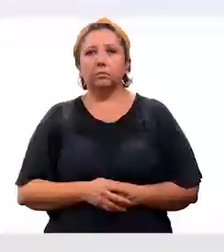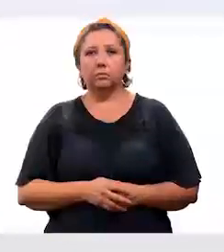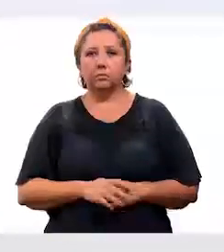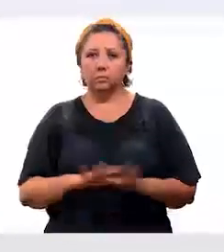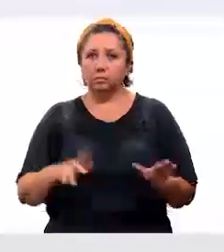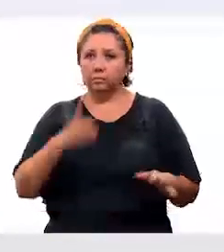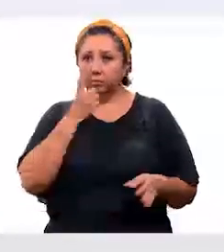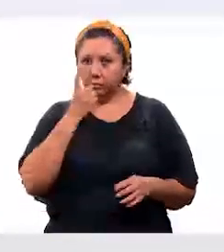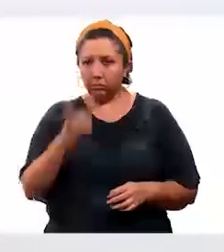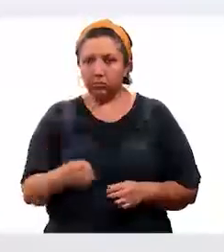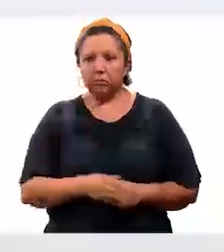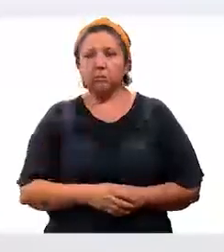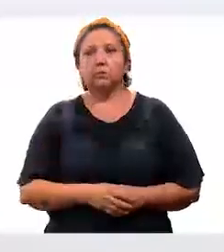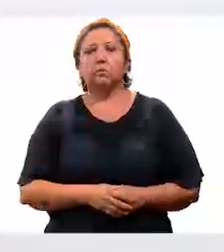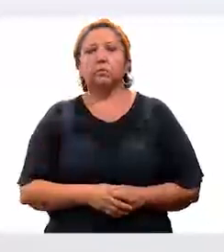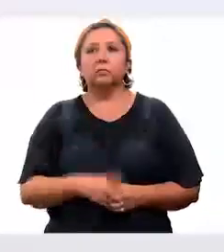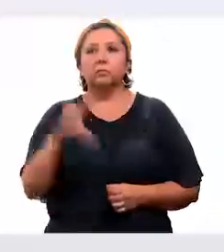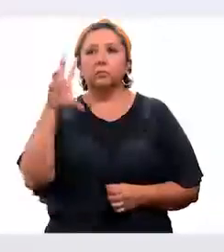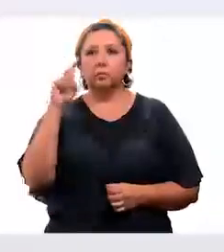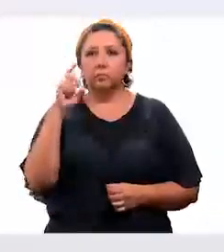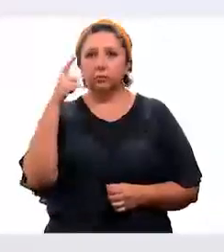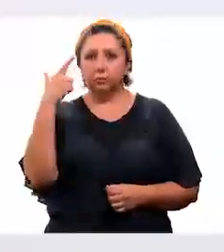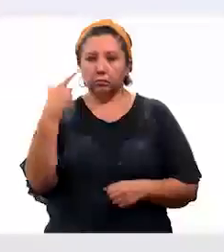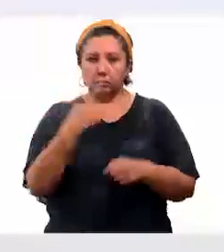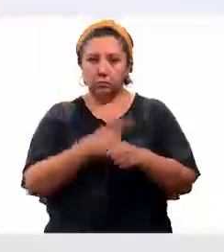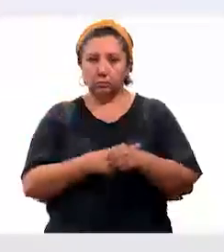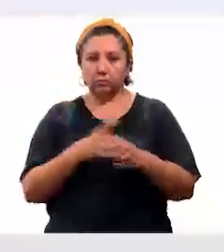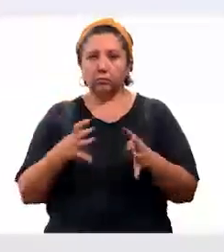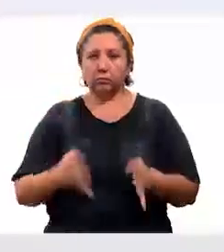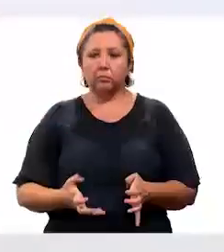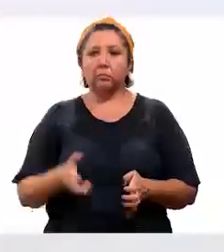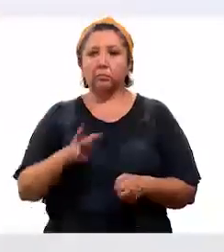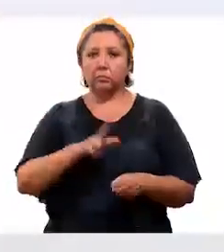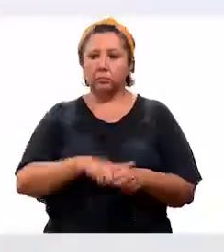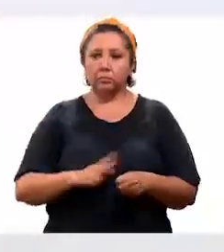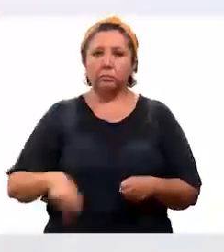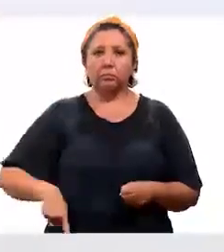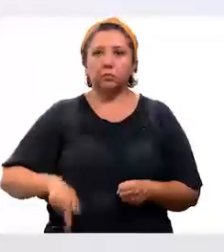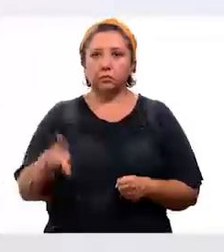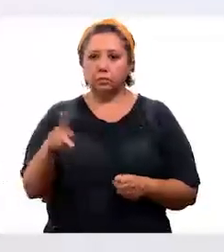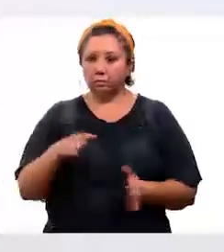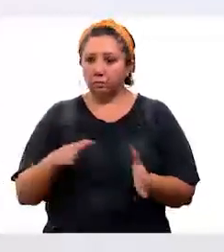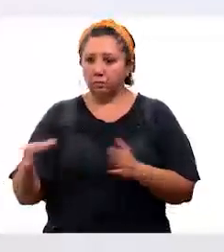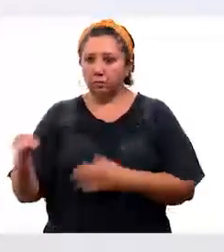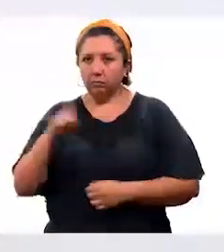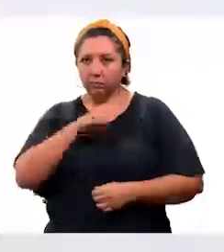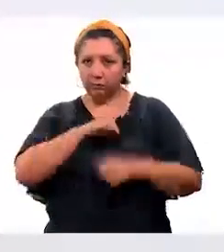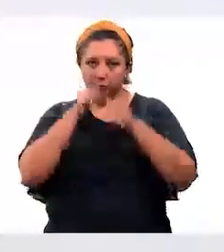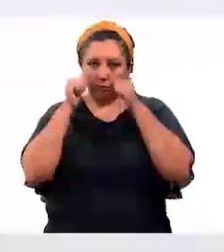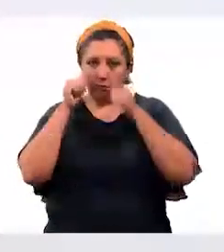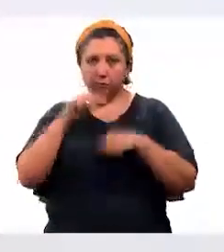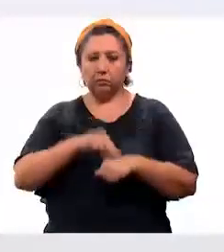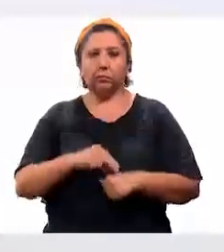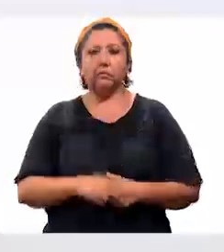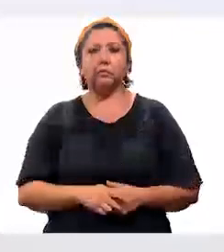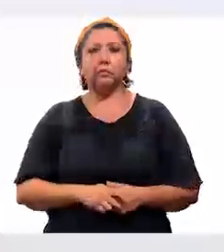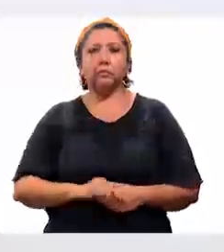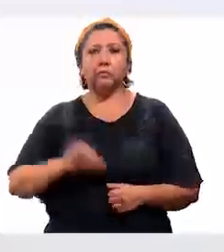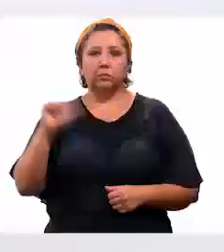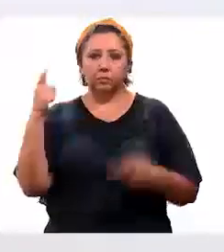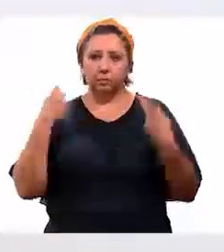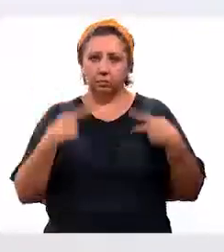leves. Como ya se mencionó, 37 de los casos positivos están en hospitales públicos y en aislamiento